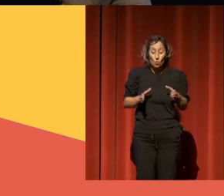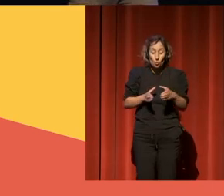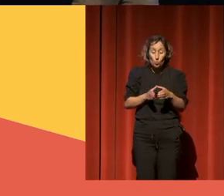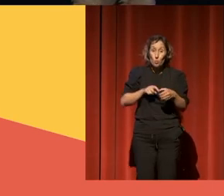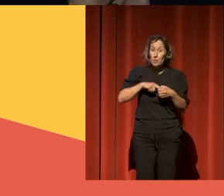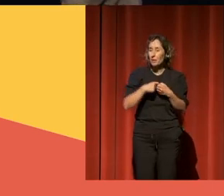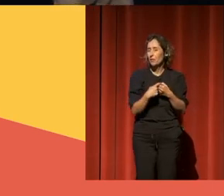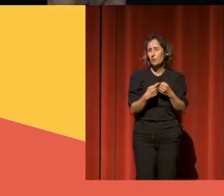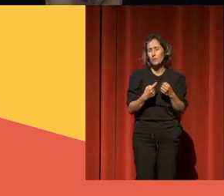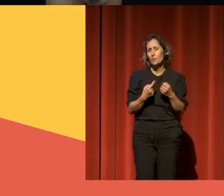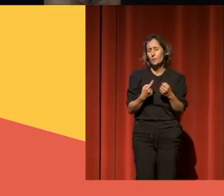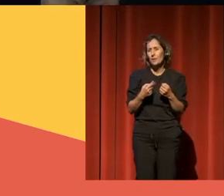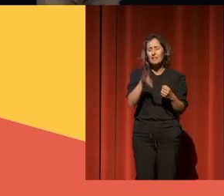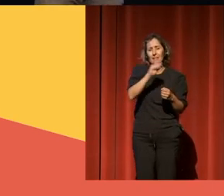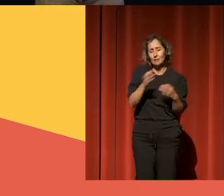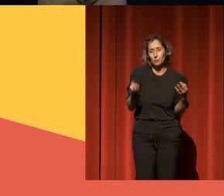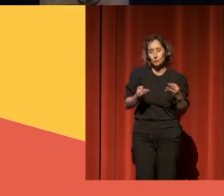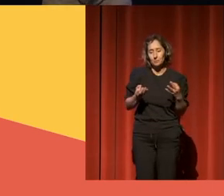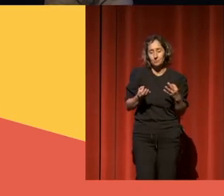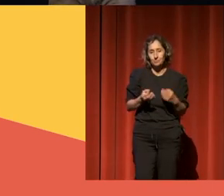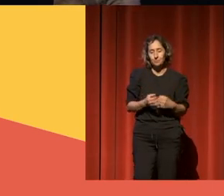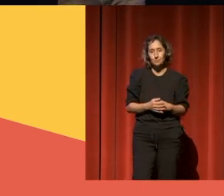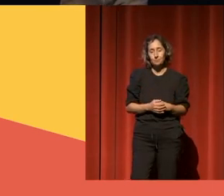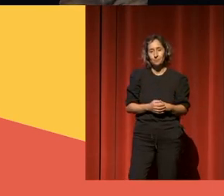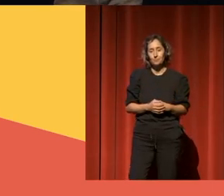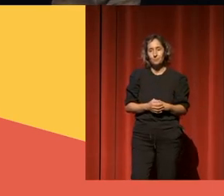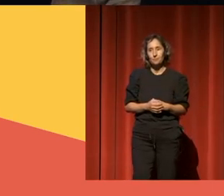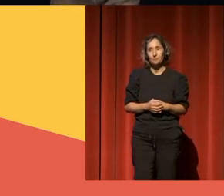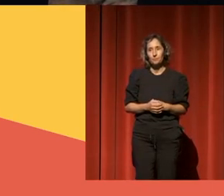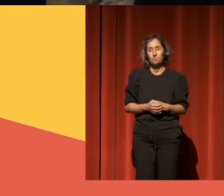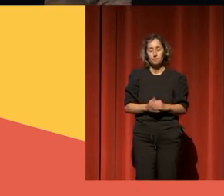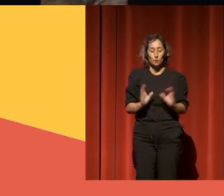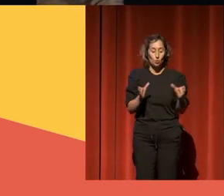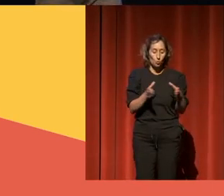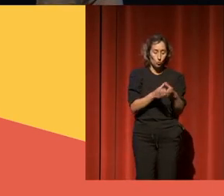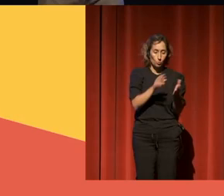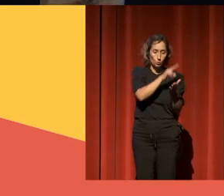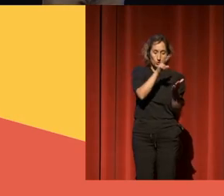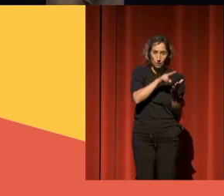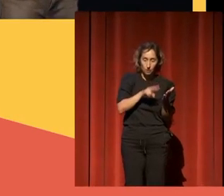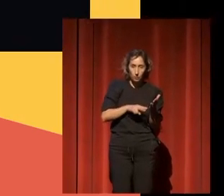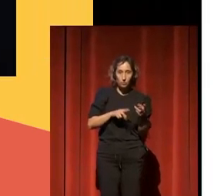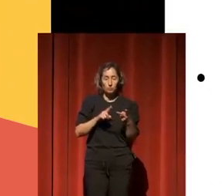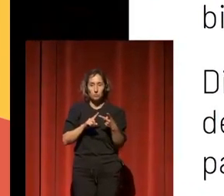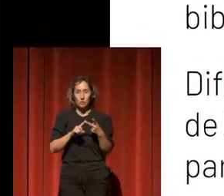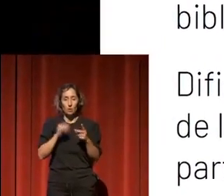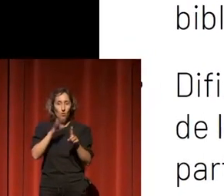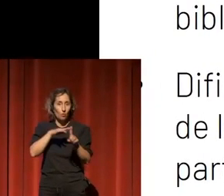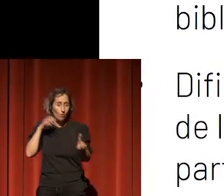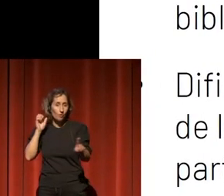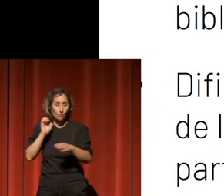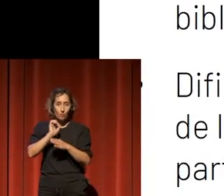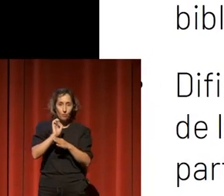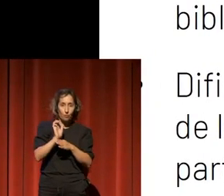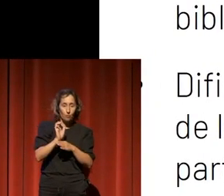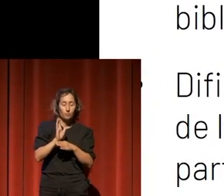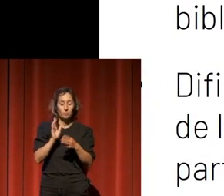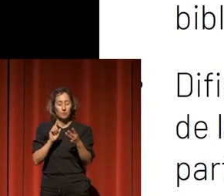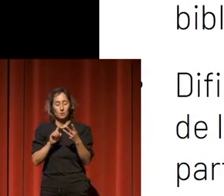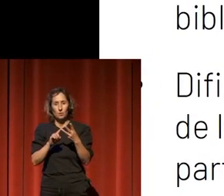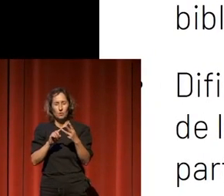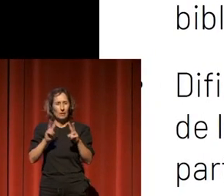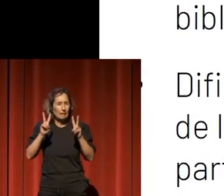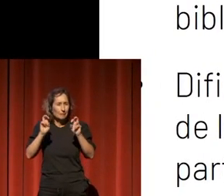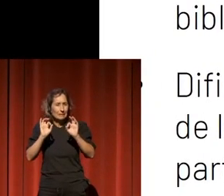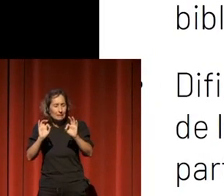entendemos a aquellos grupos de lectura cine forums grupos temáticos sobre una actividad